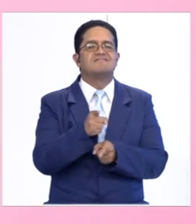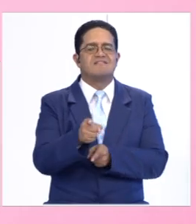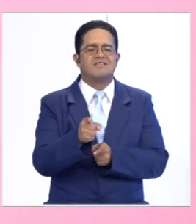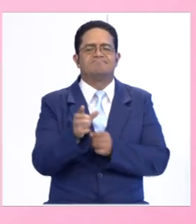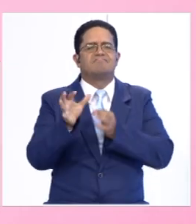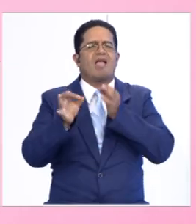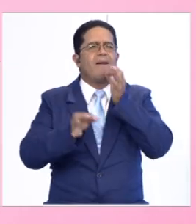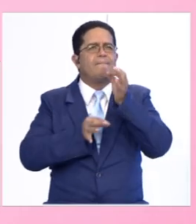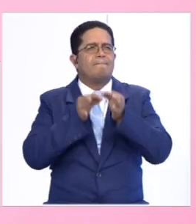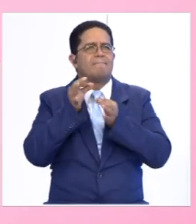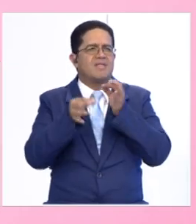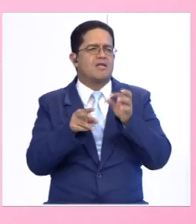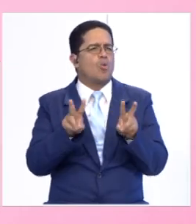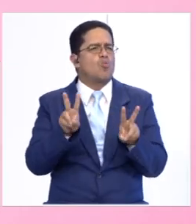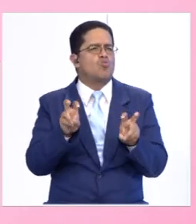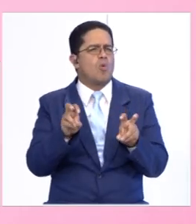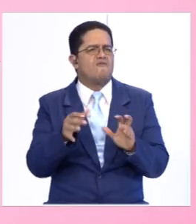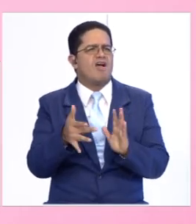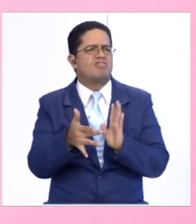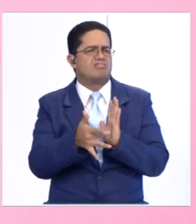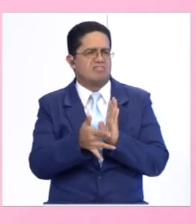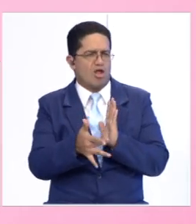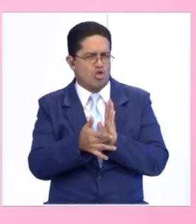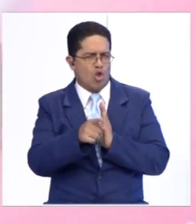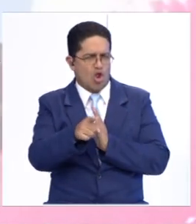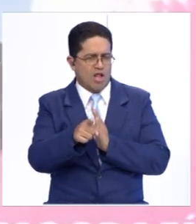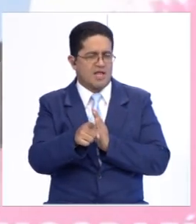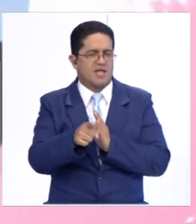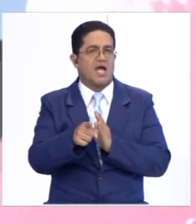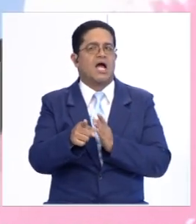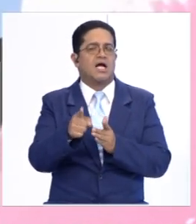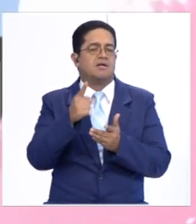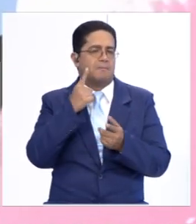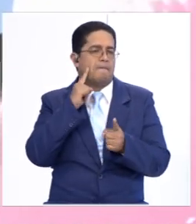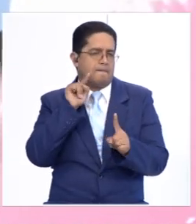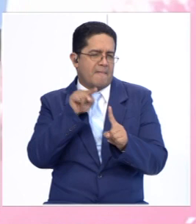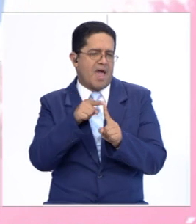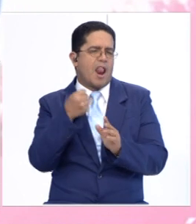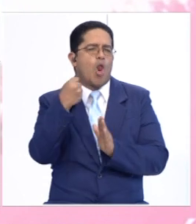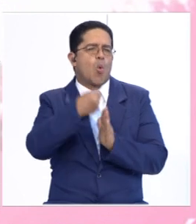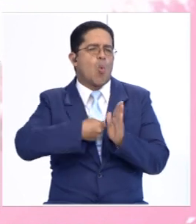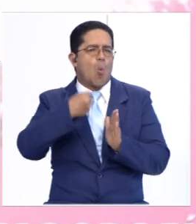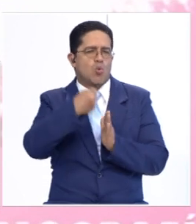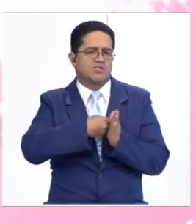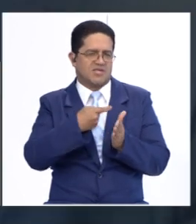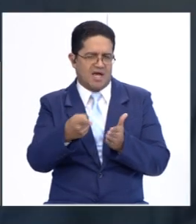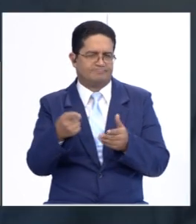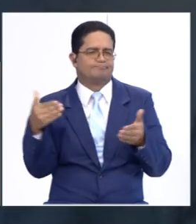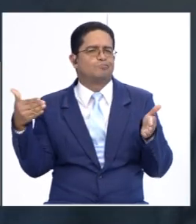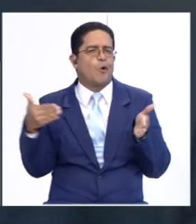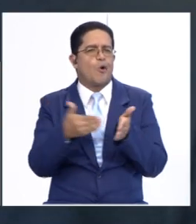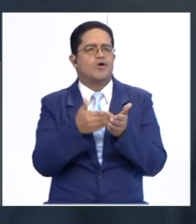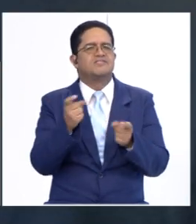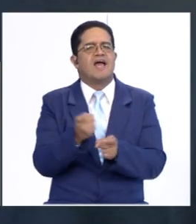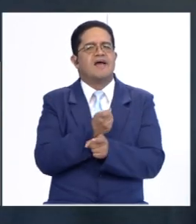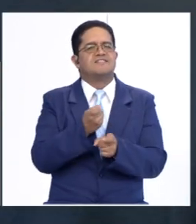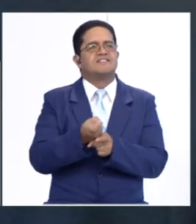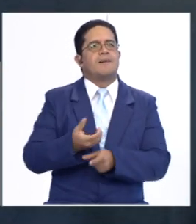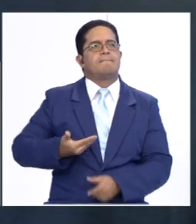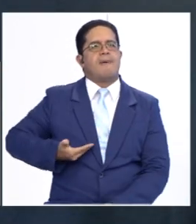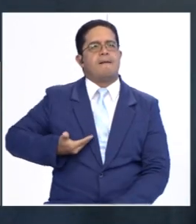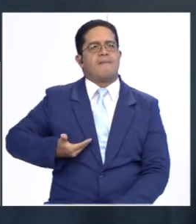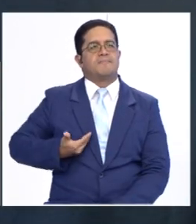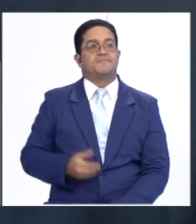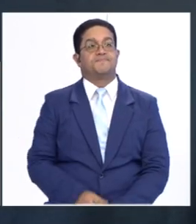explica sobre las nuevas tecnologías e innovaciones con las que cuentan para luchar contra esta enfermedad. Ha logrado pues